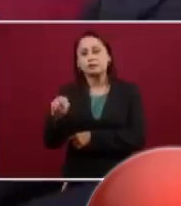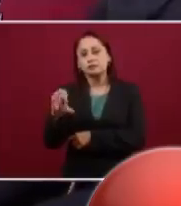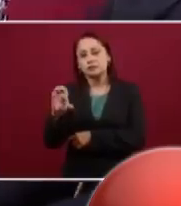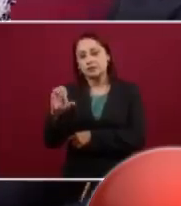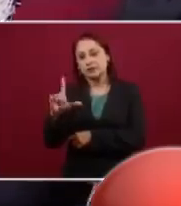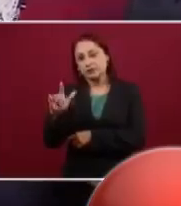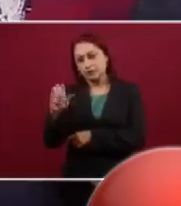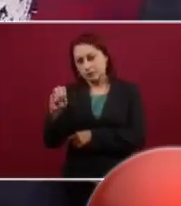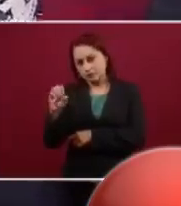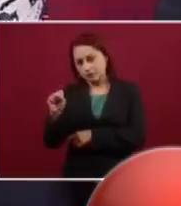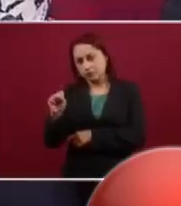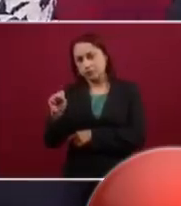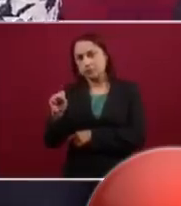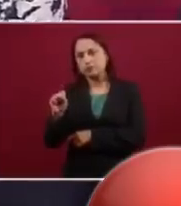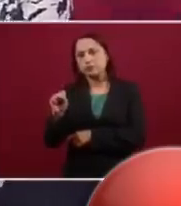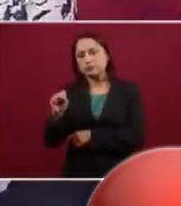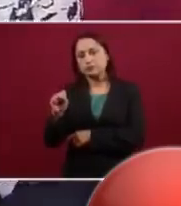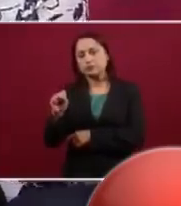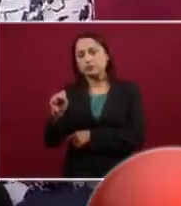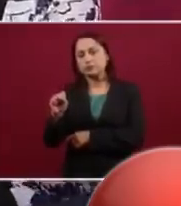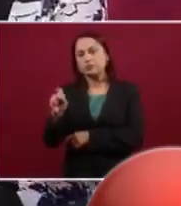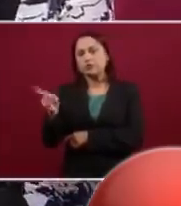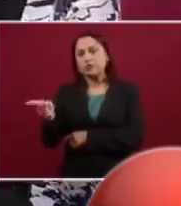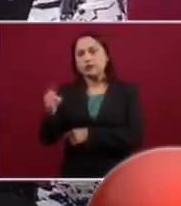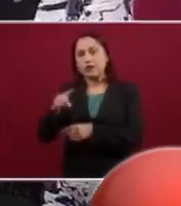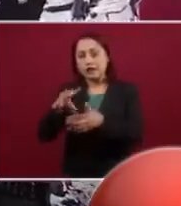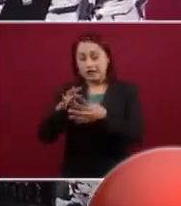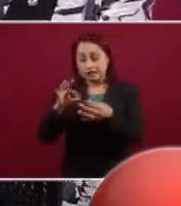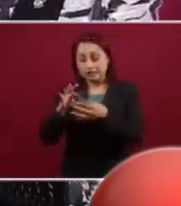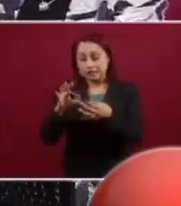explica en Ulises